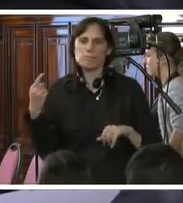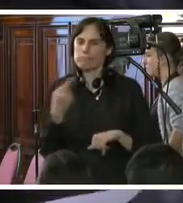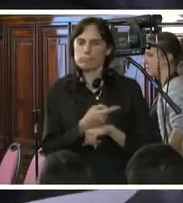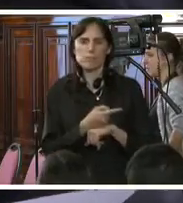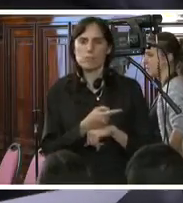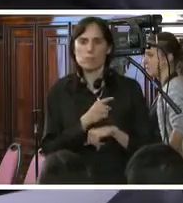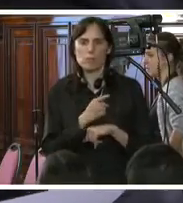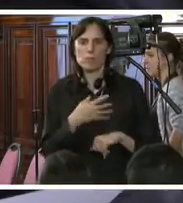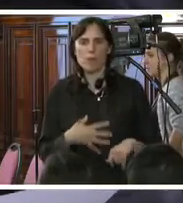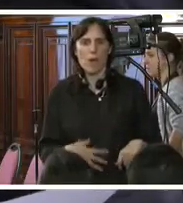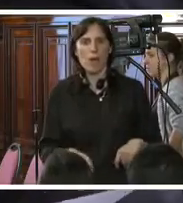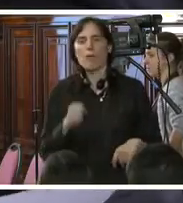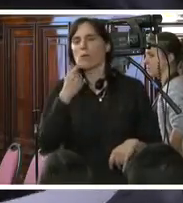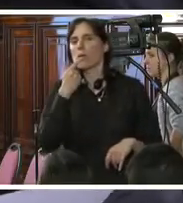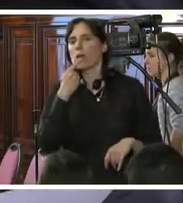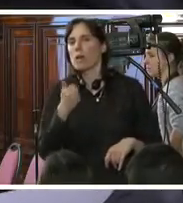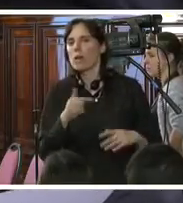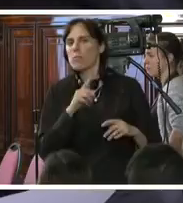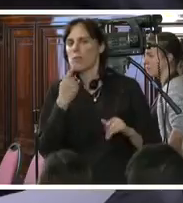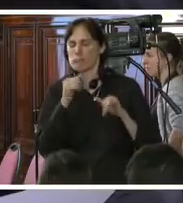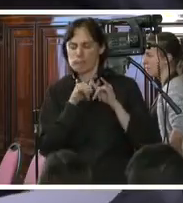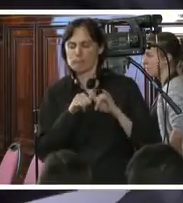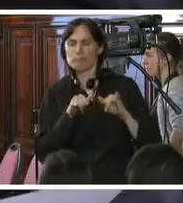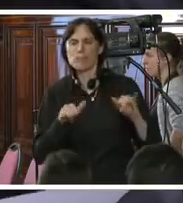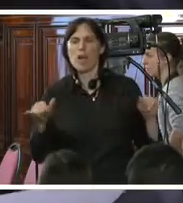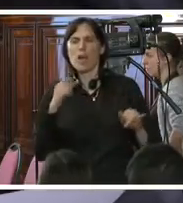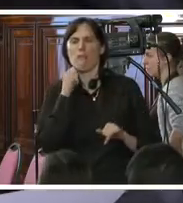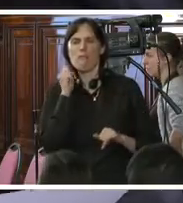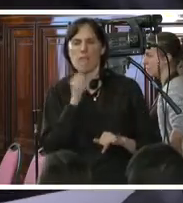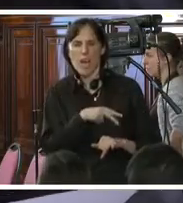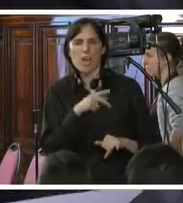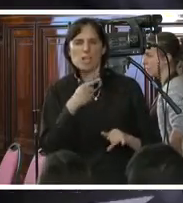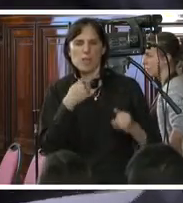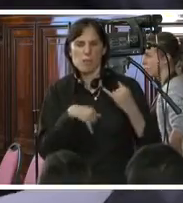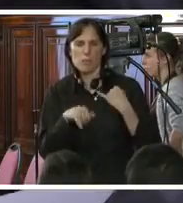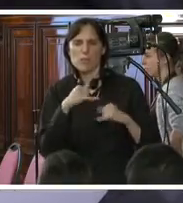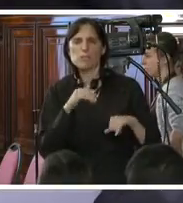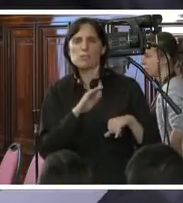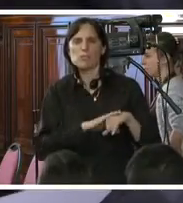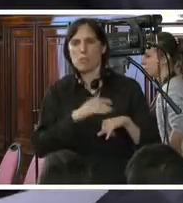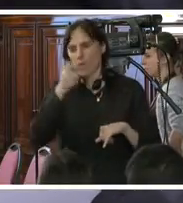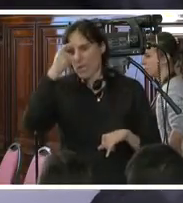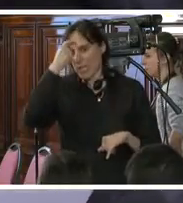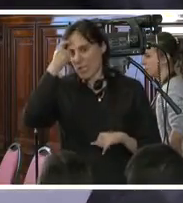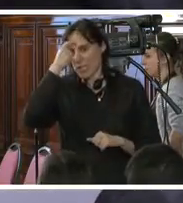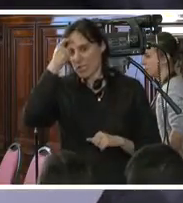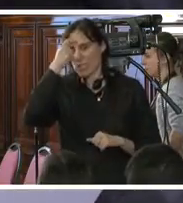sexuales y reproductivos, por ejemplo, difundiendo información falsa sobre los conocimientos científicos en la esfera de la salud sexual y